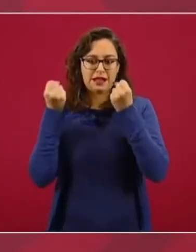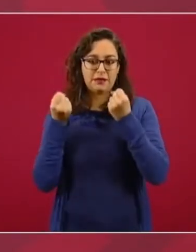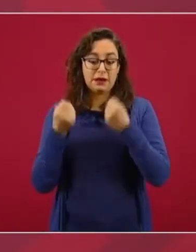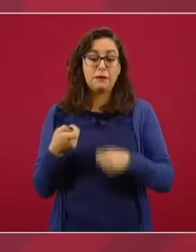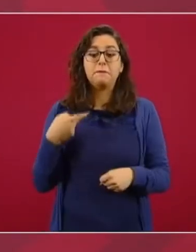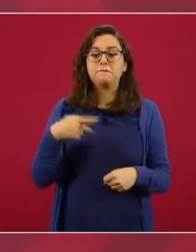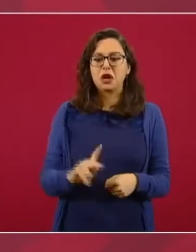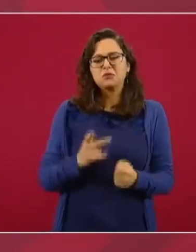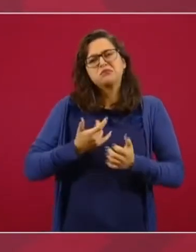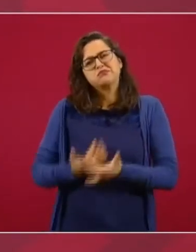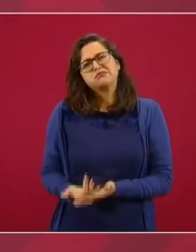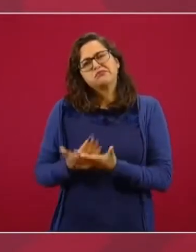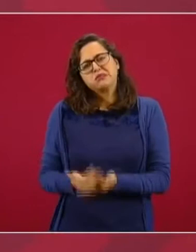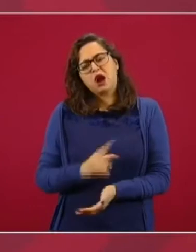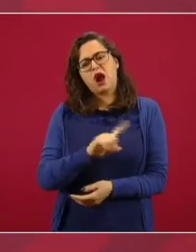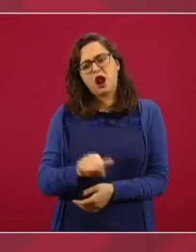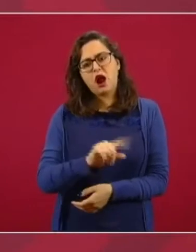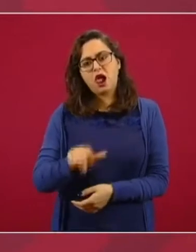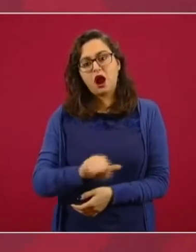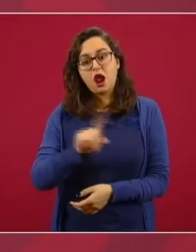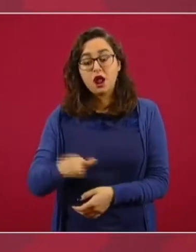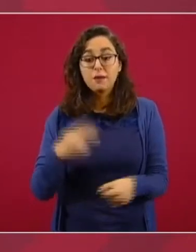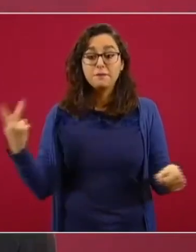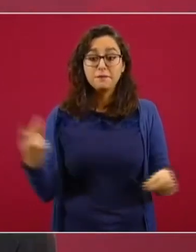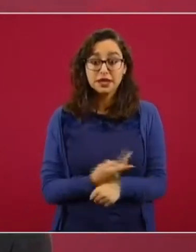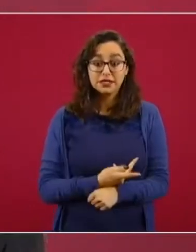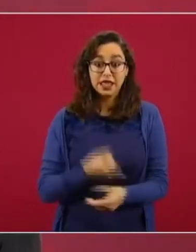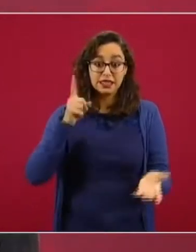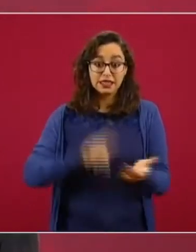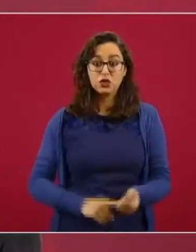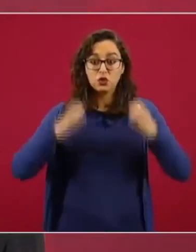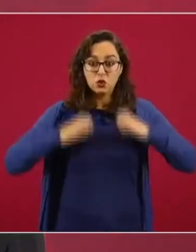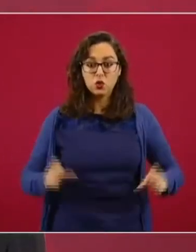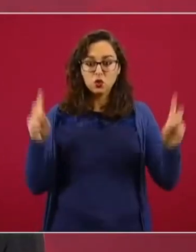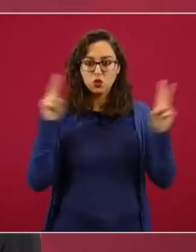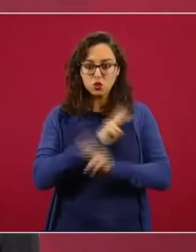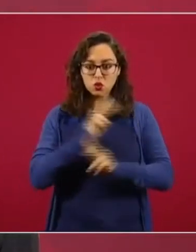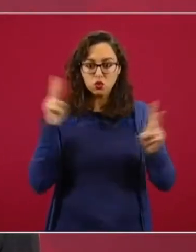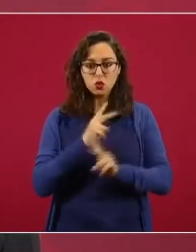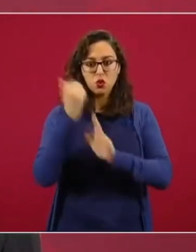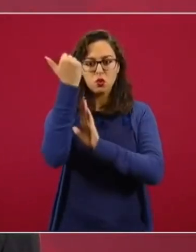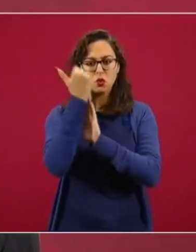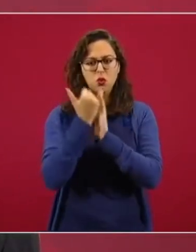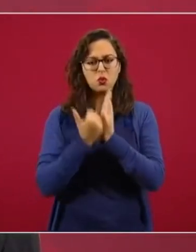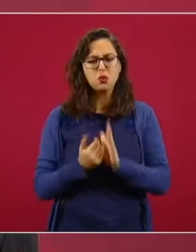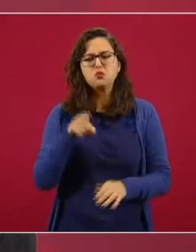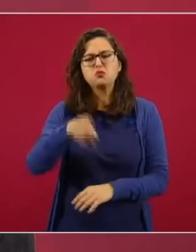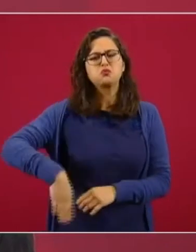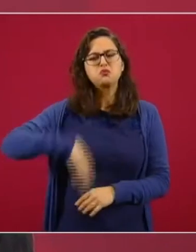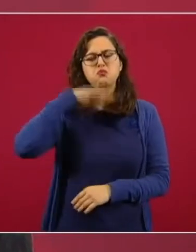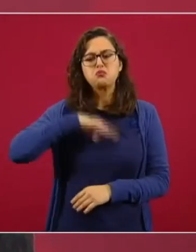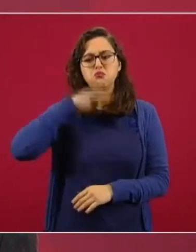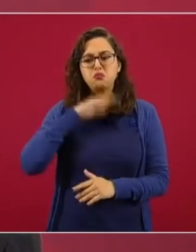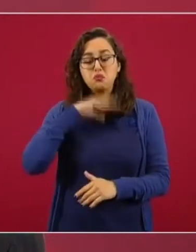desgaste orgánico que produce la falta de oxígeno, que usted no va a notar durante varios días,